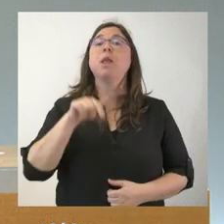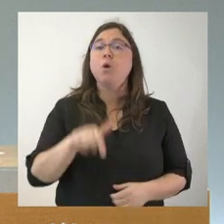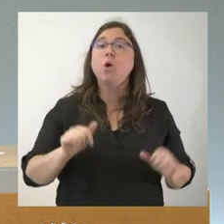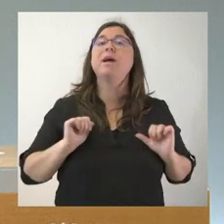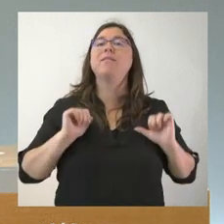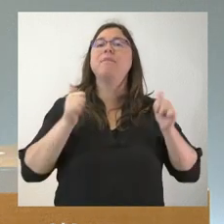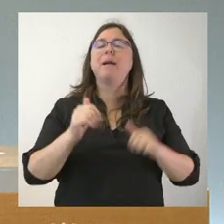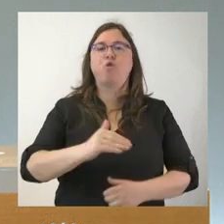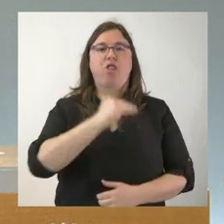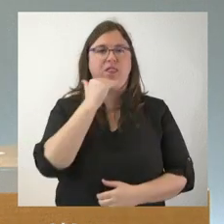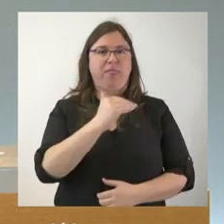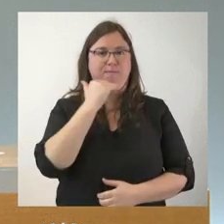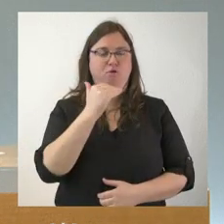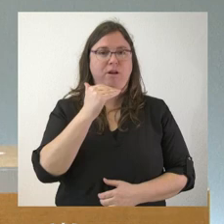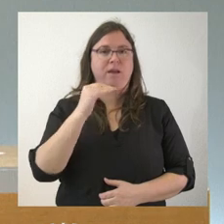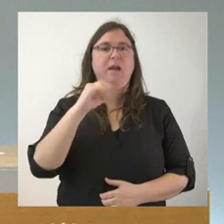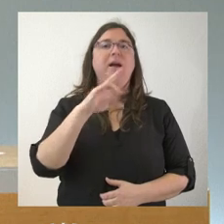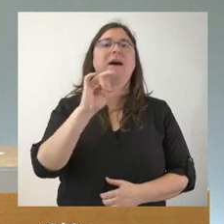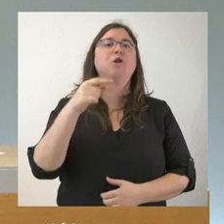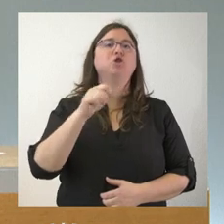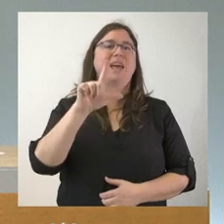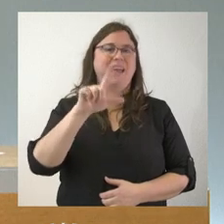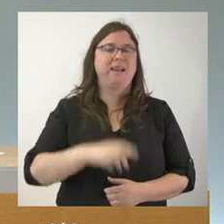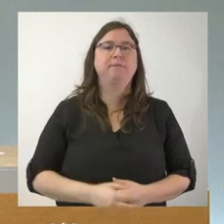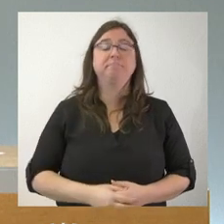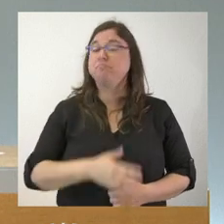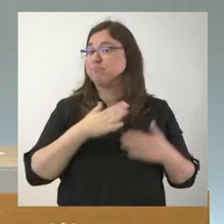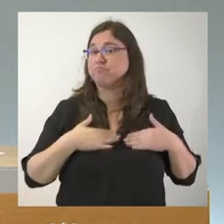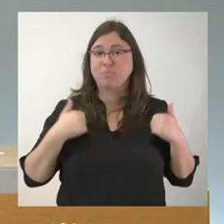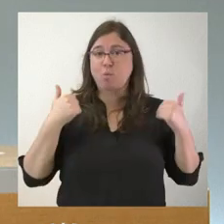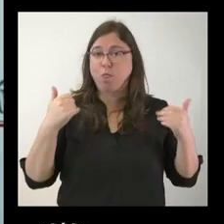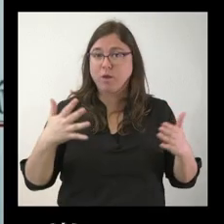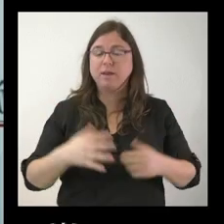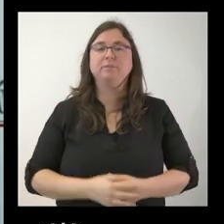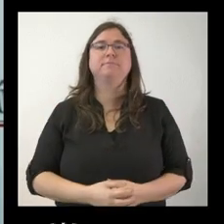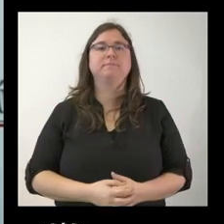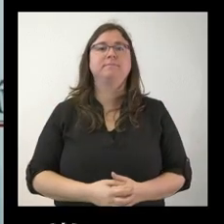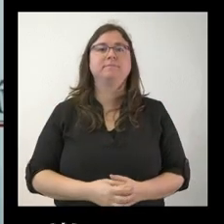iniciar en Zamora con Carlos Gil de la opinión Carlos cuando quieras adelante